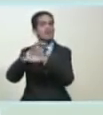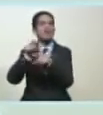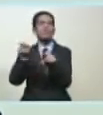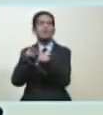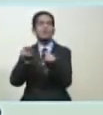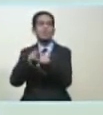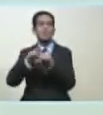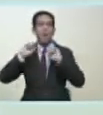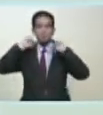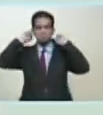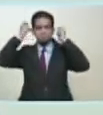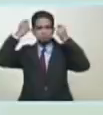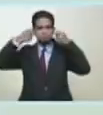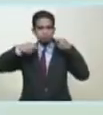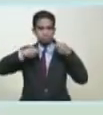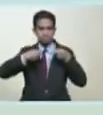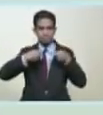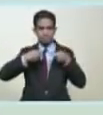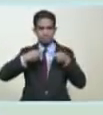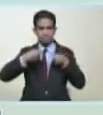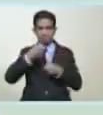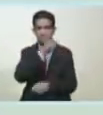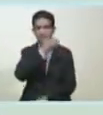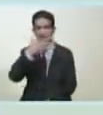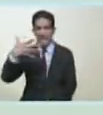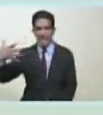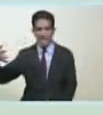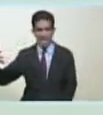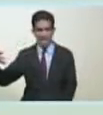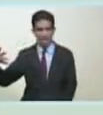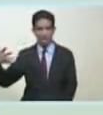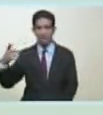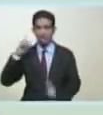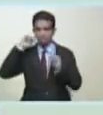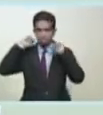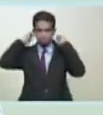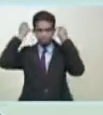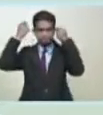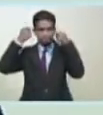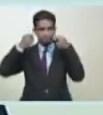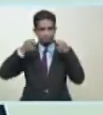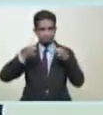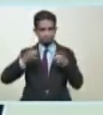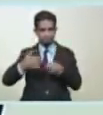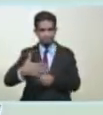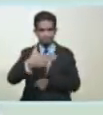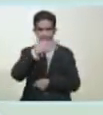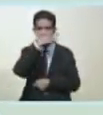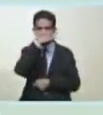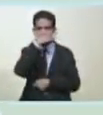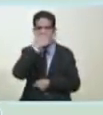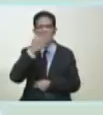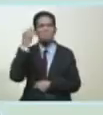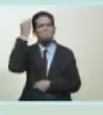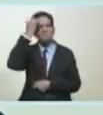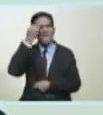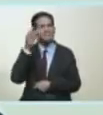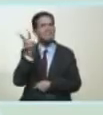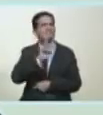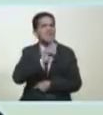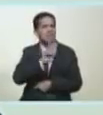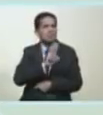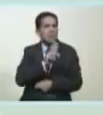Klan de supremacistas blancos, de supremacistas imperiales, cree que Venezuela se va a